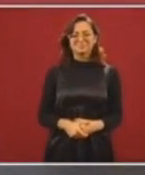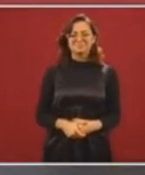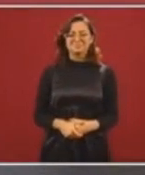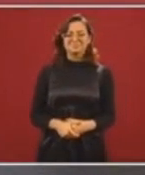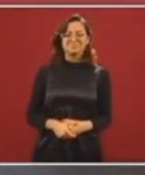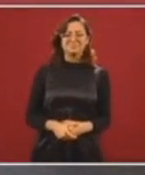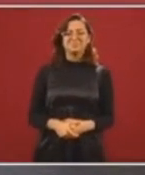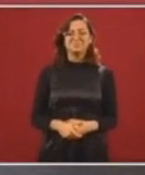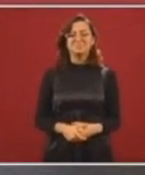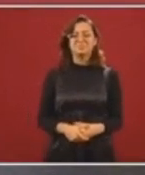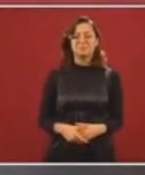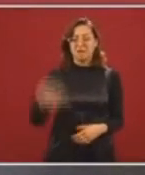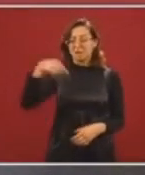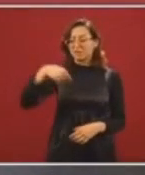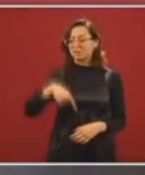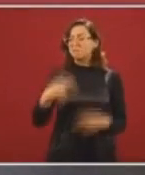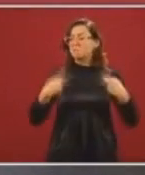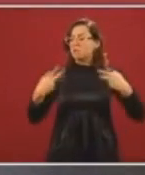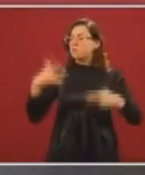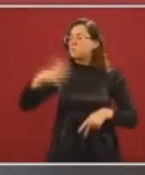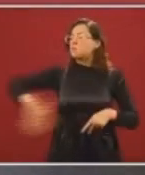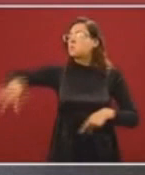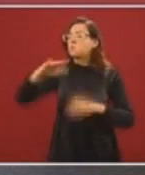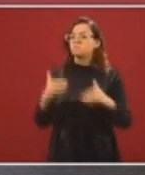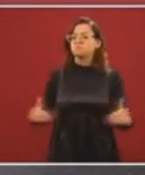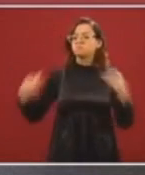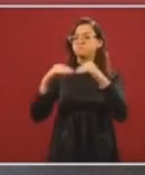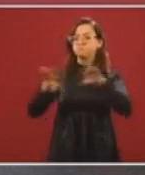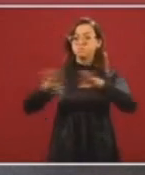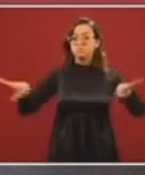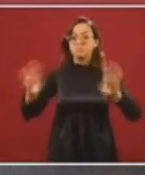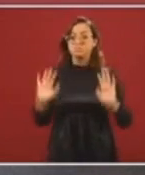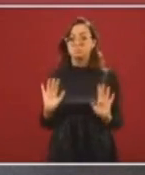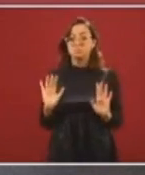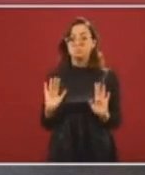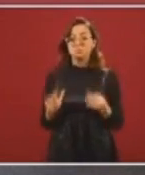estamos construyendo una auténtica democracia. Si se necesita,